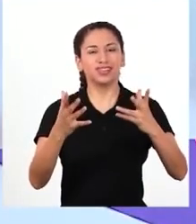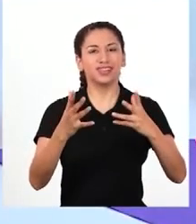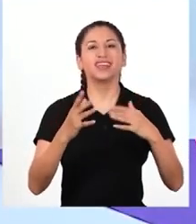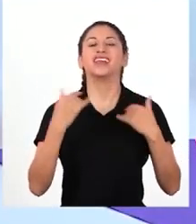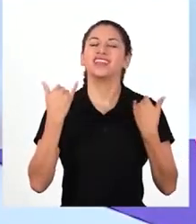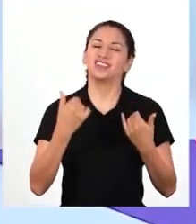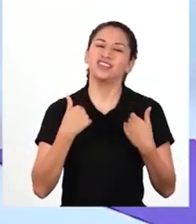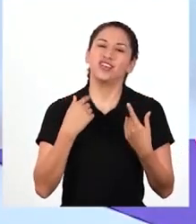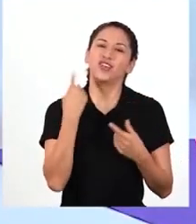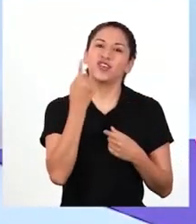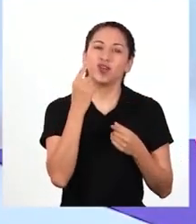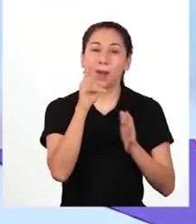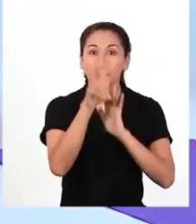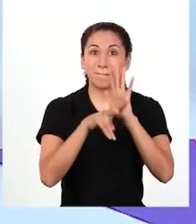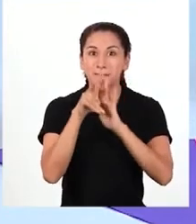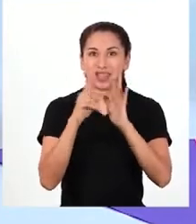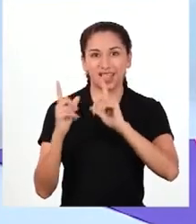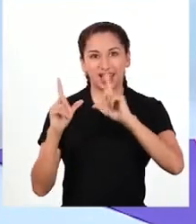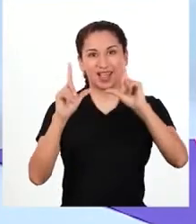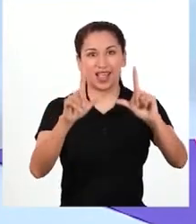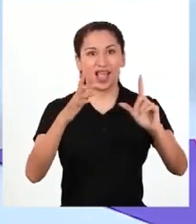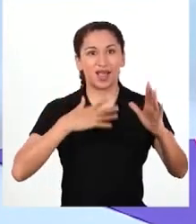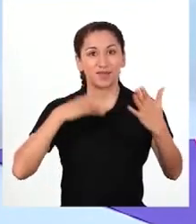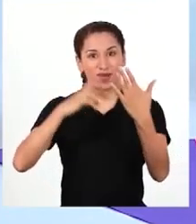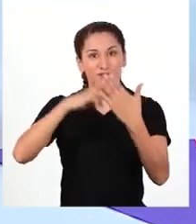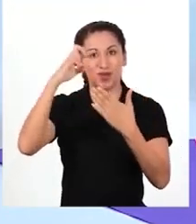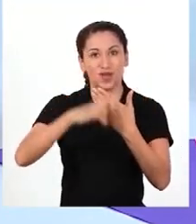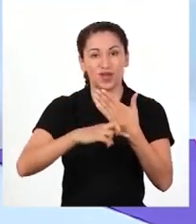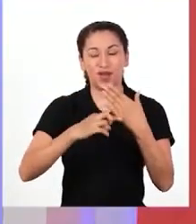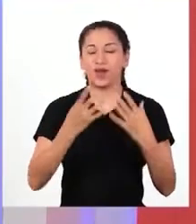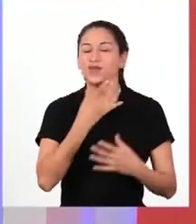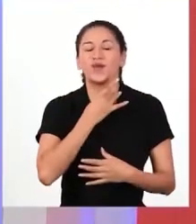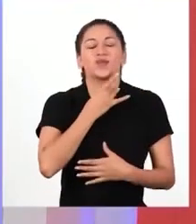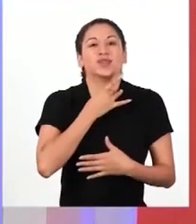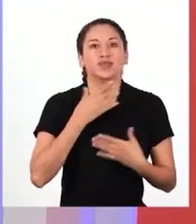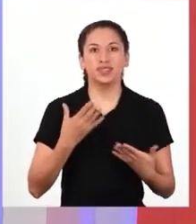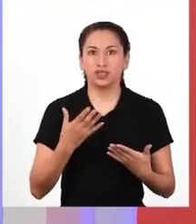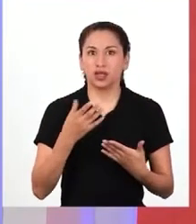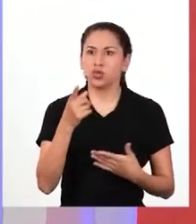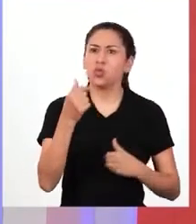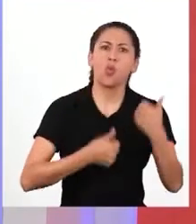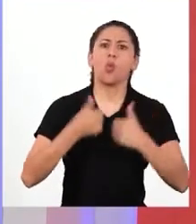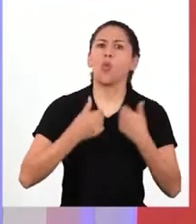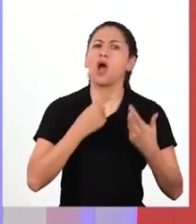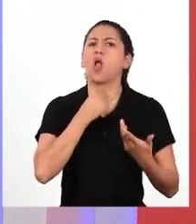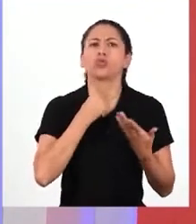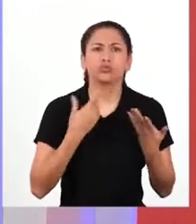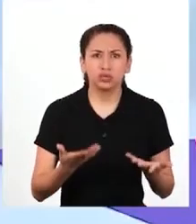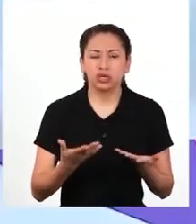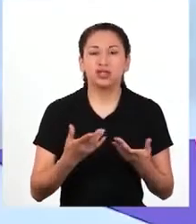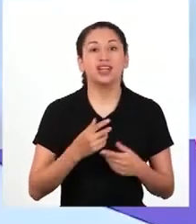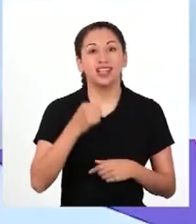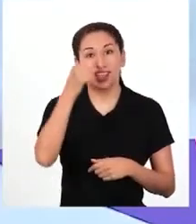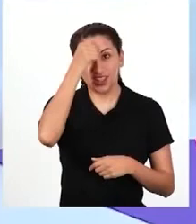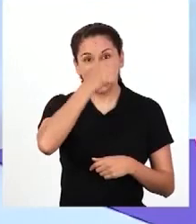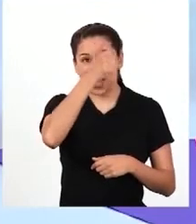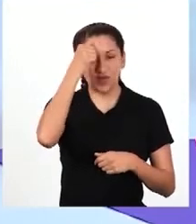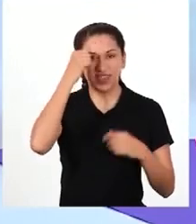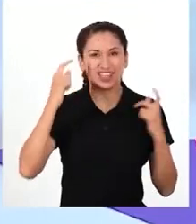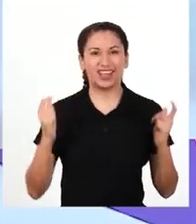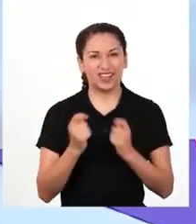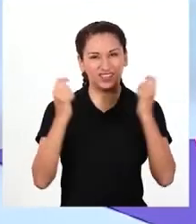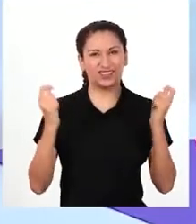estoy, solo me distraje viendo algunos videos de mi programa favorito. ¿Tu programa favorito? ¿Y cuál es ese? Domingos